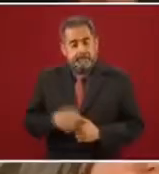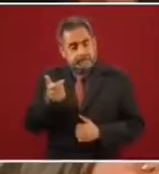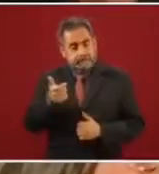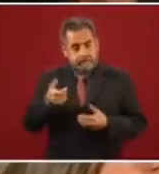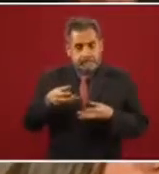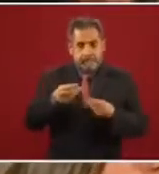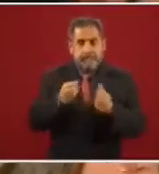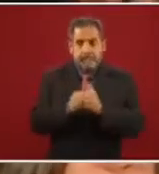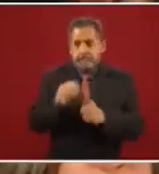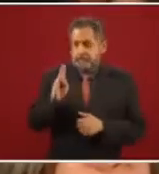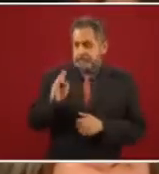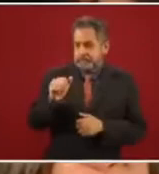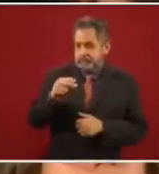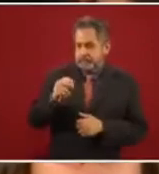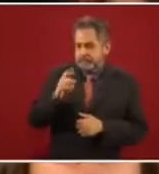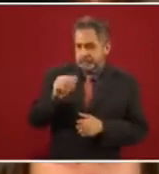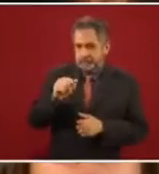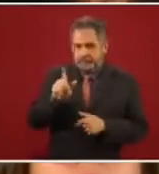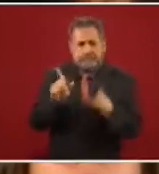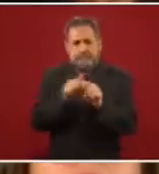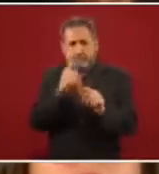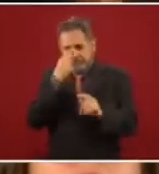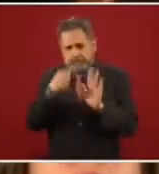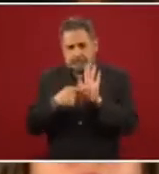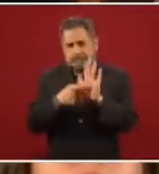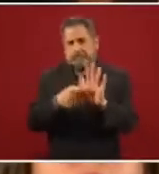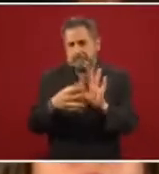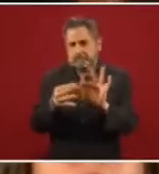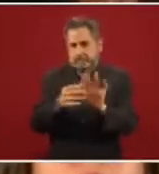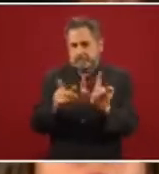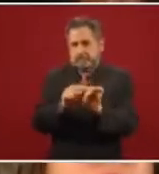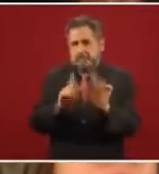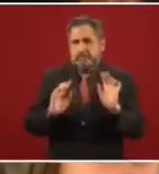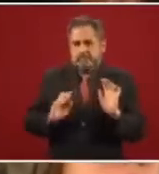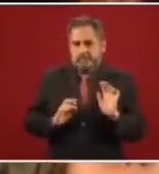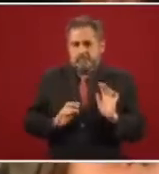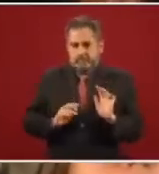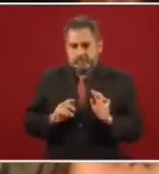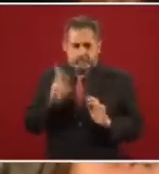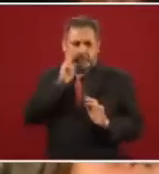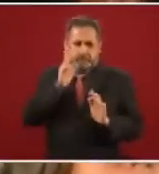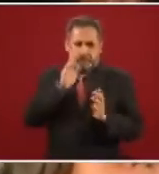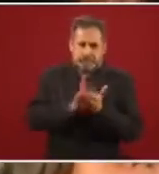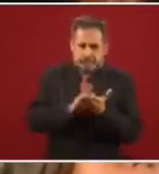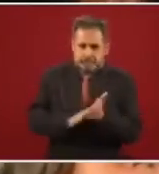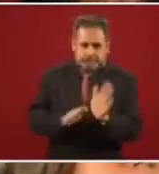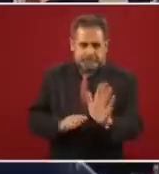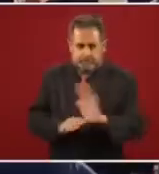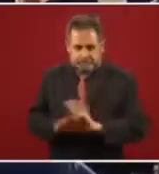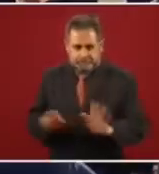financiamiento con Banobras, y solamente para hacerla, sí, dejar constancia.